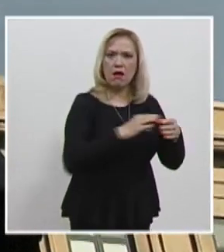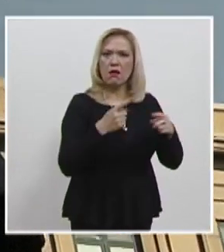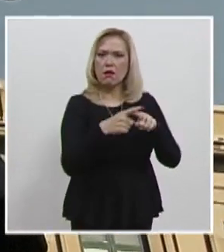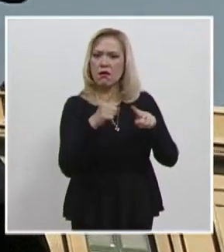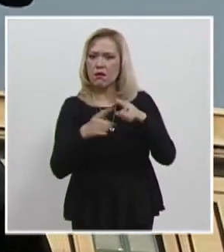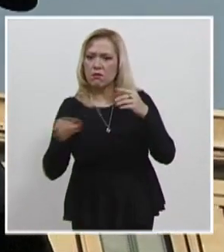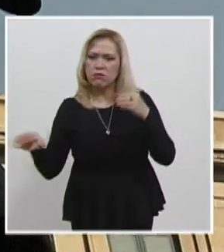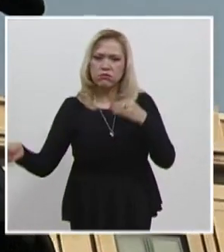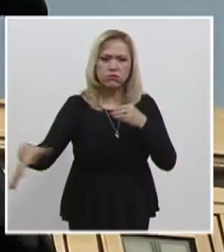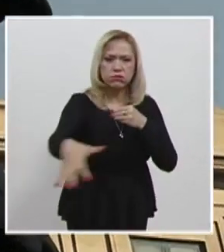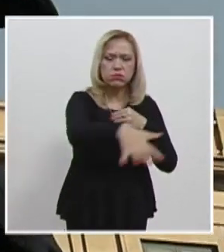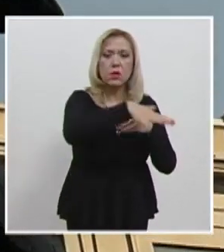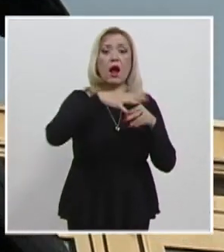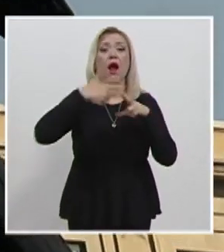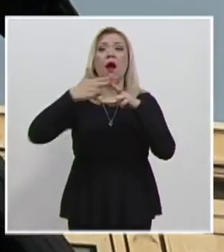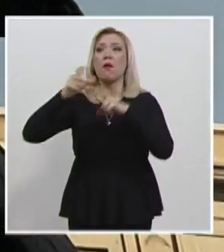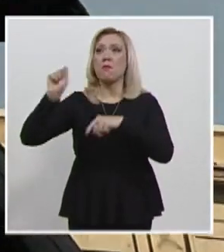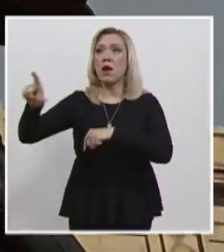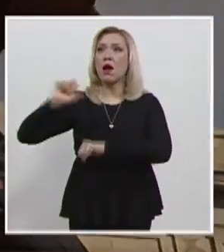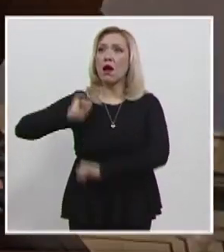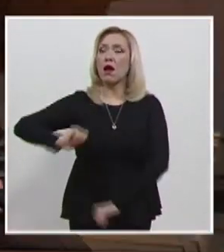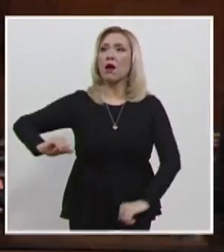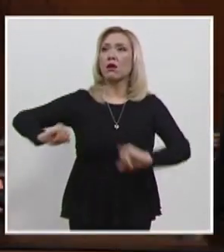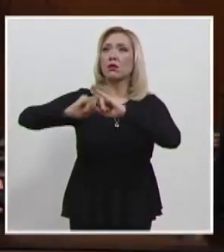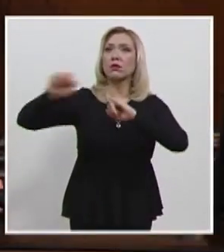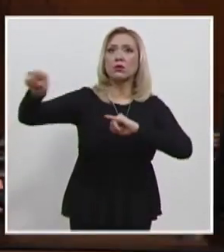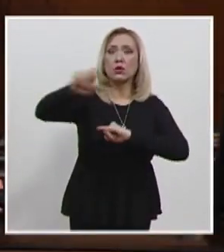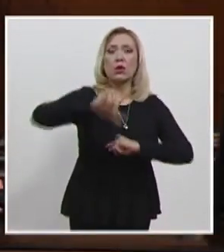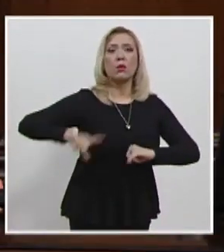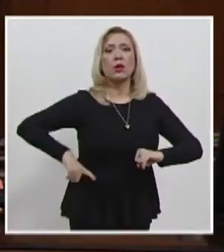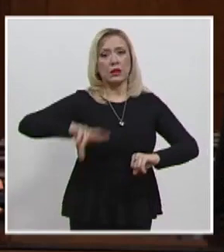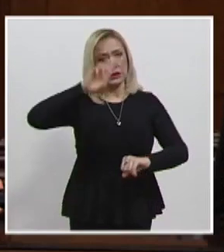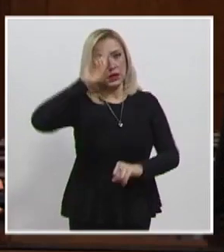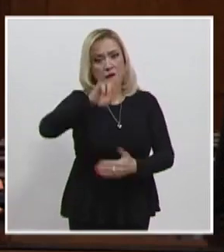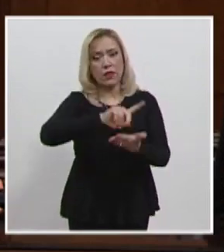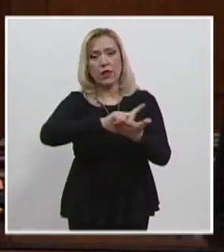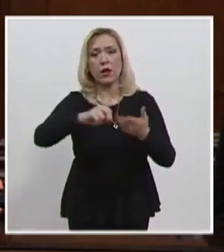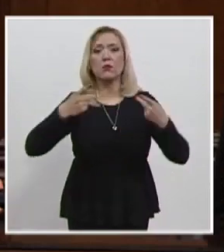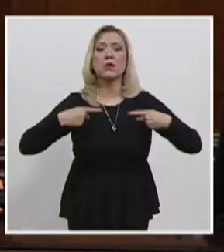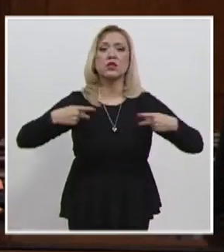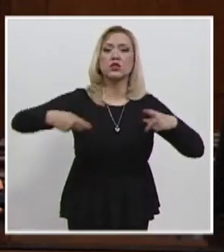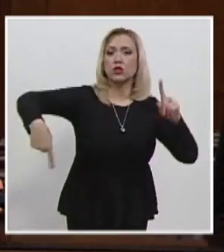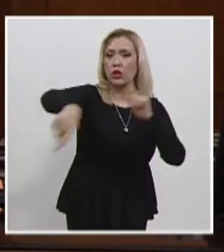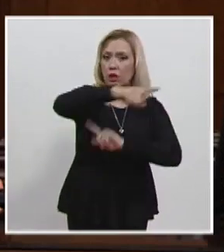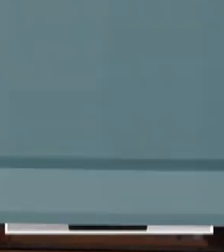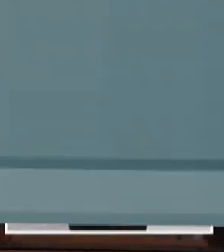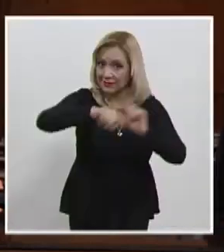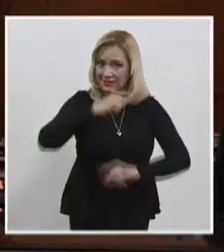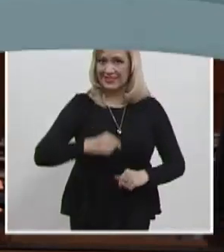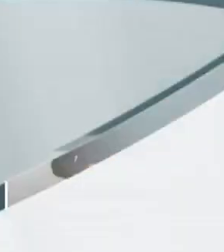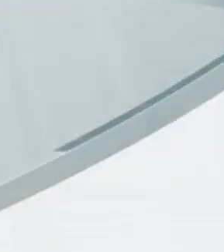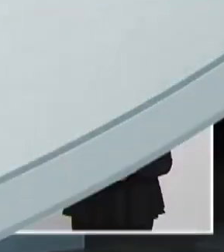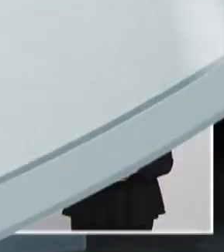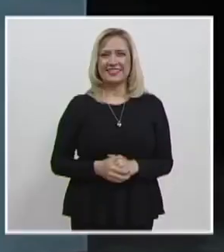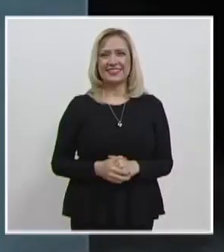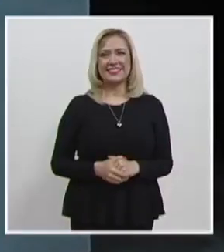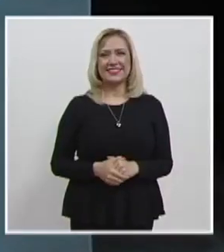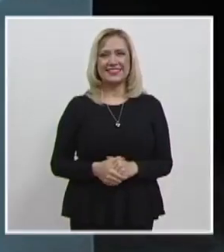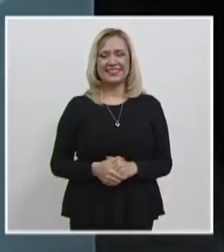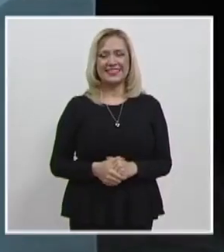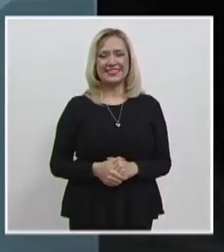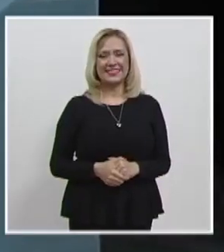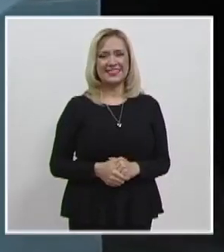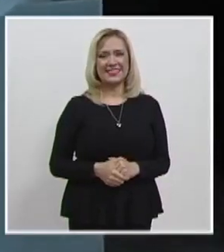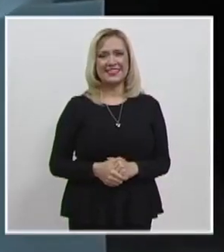gobierno y hace valer los derechos y las libertades también de las personas